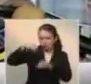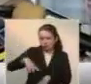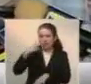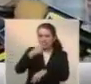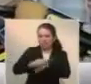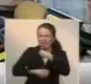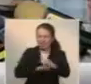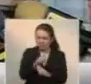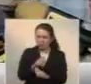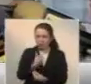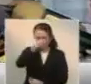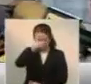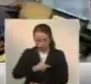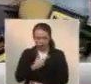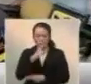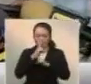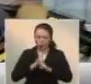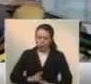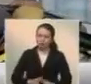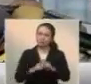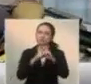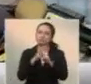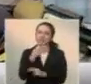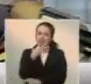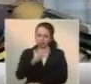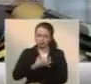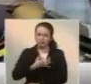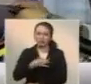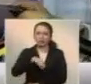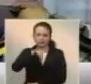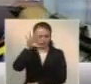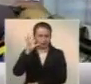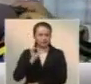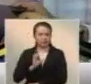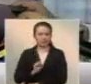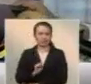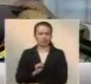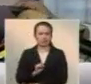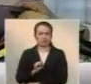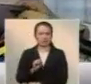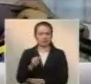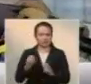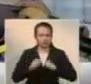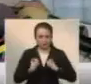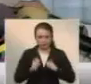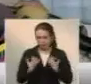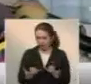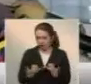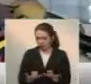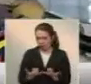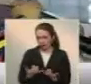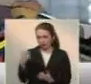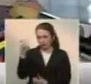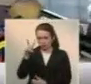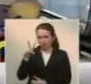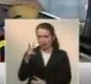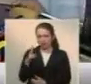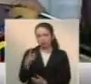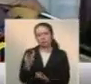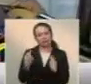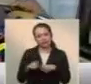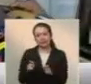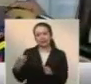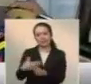sea, una persona honesta, una persona que realmente entienda el momento histórico que estamos viviendo los venezolanos en función de lograr la